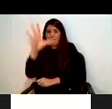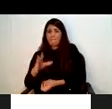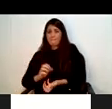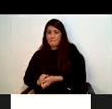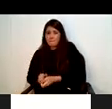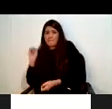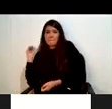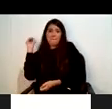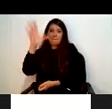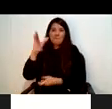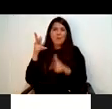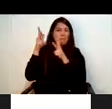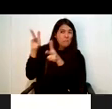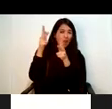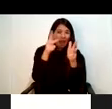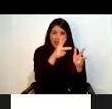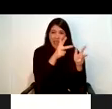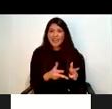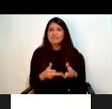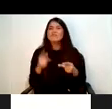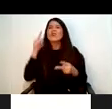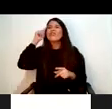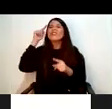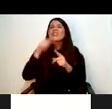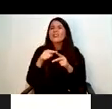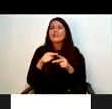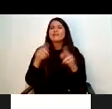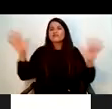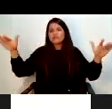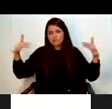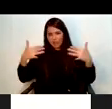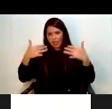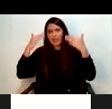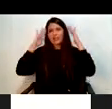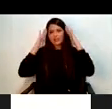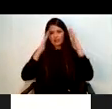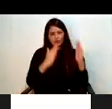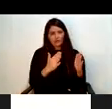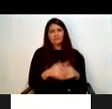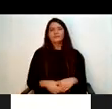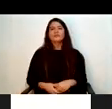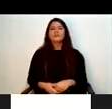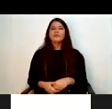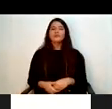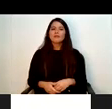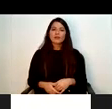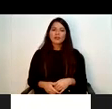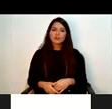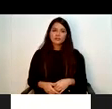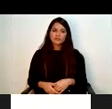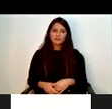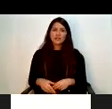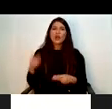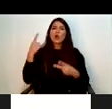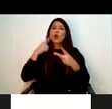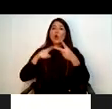los compañeros. Función, llamar la atención. Vamos a tener otra función que es